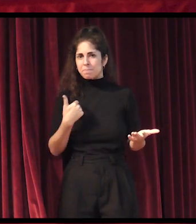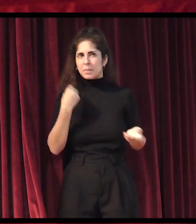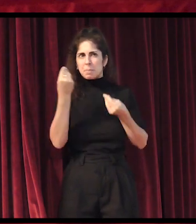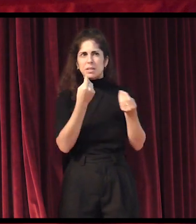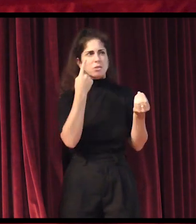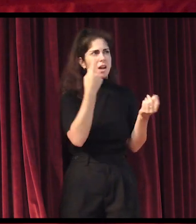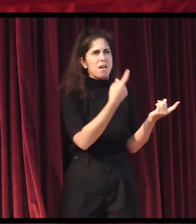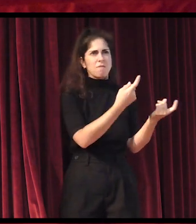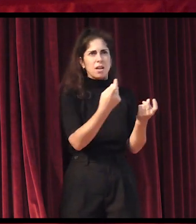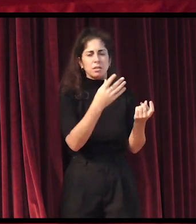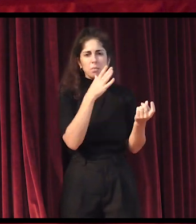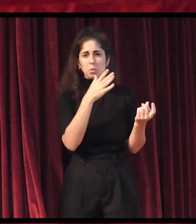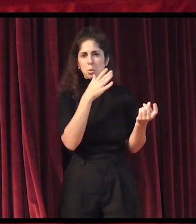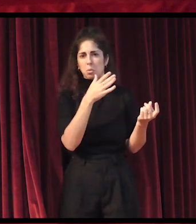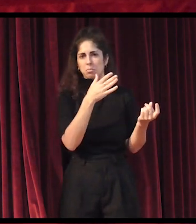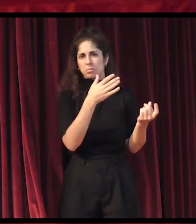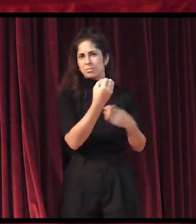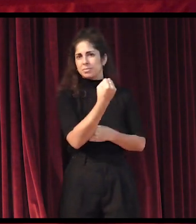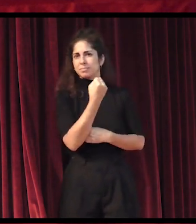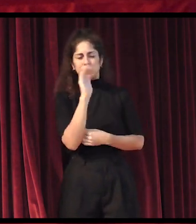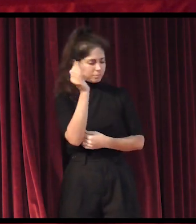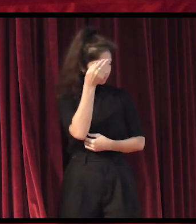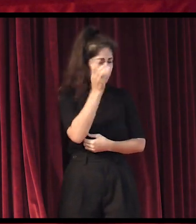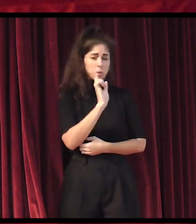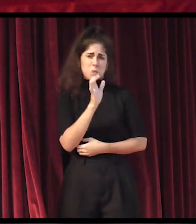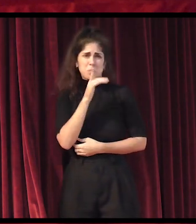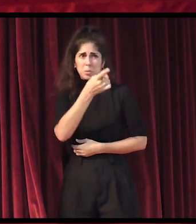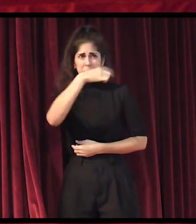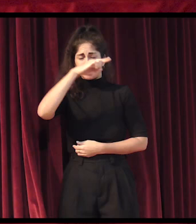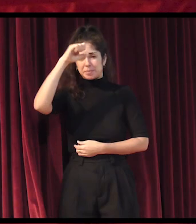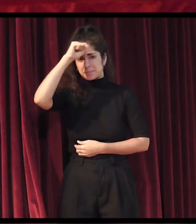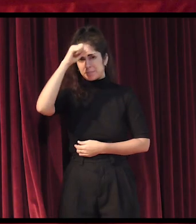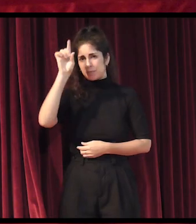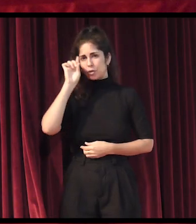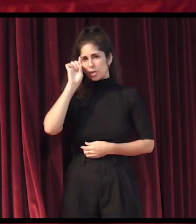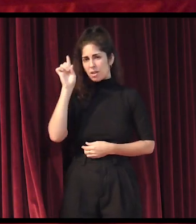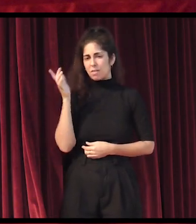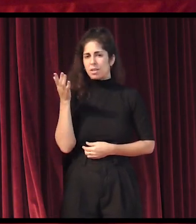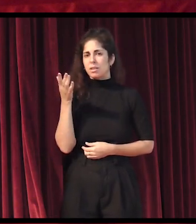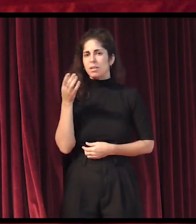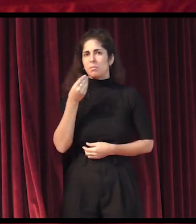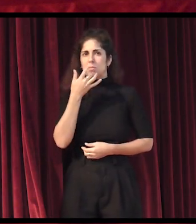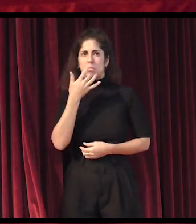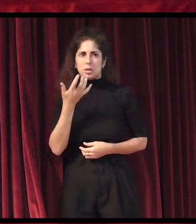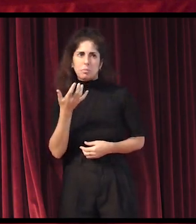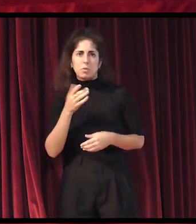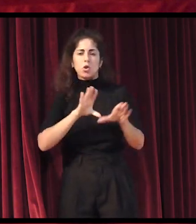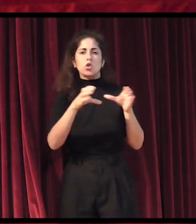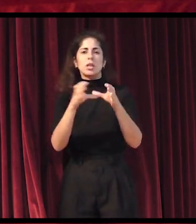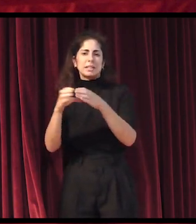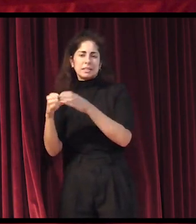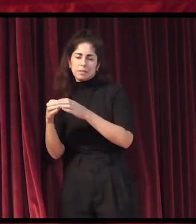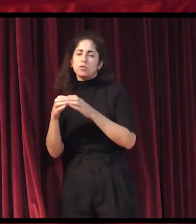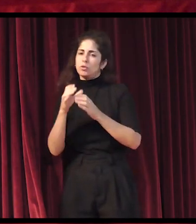estar, sino porque no lo sabían. Durante todos estos años no ha llegado toda esta demanda, por ejemplo, a los colectivos antirracistas.